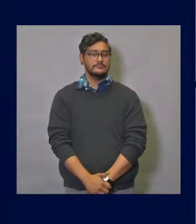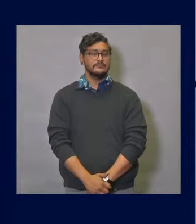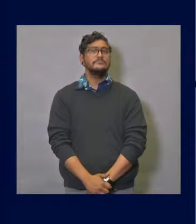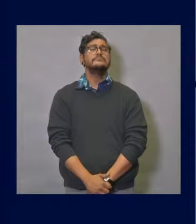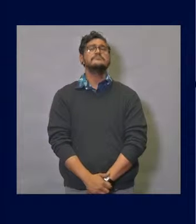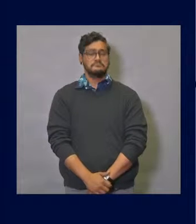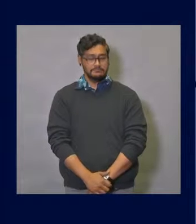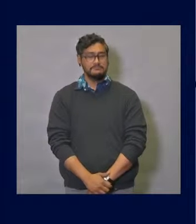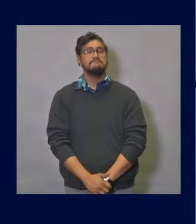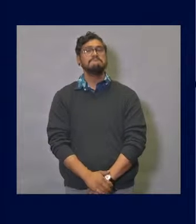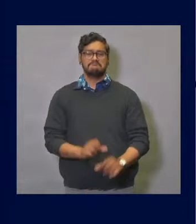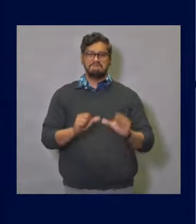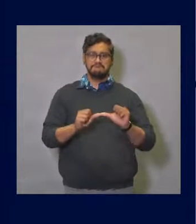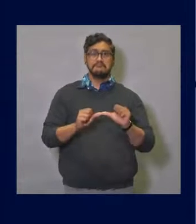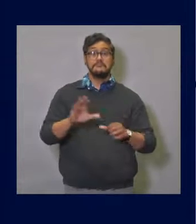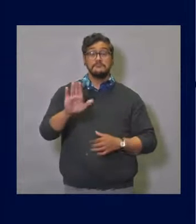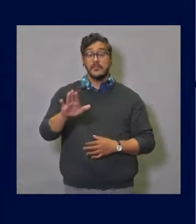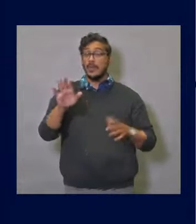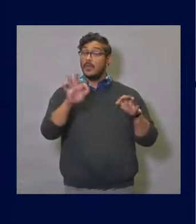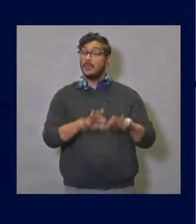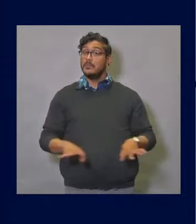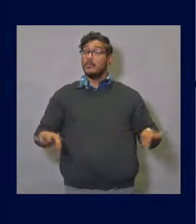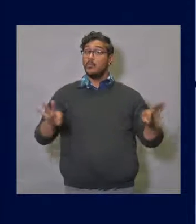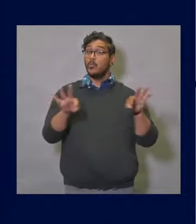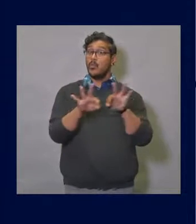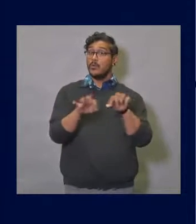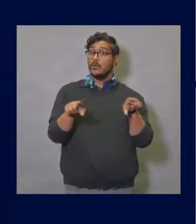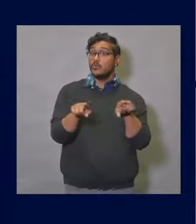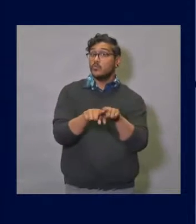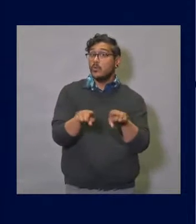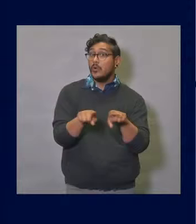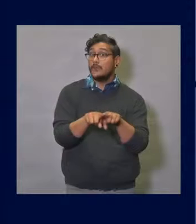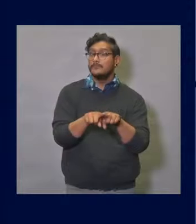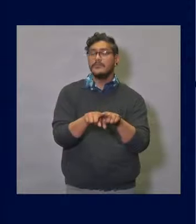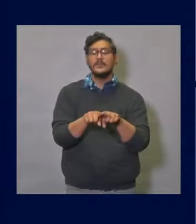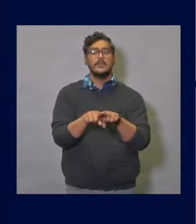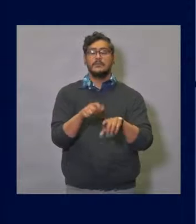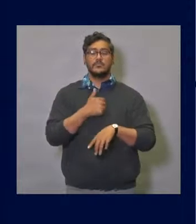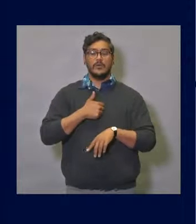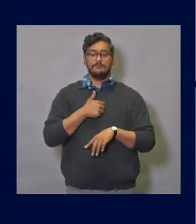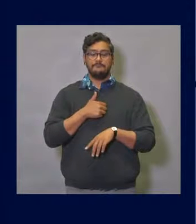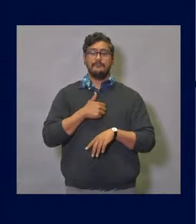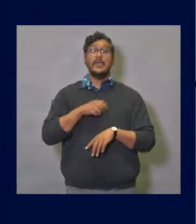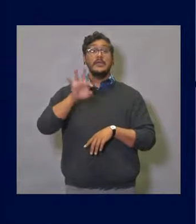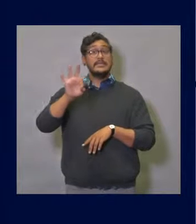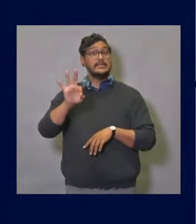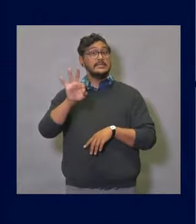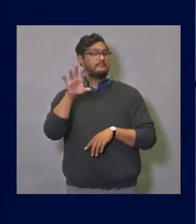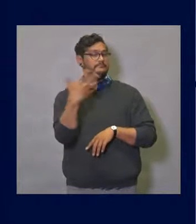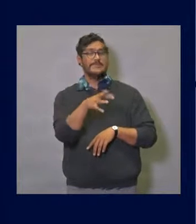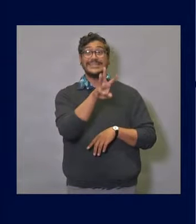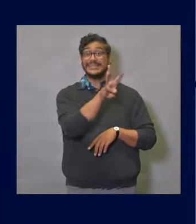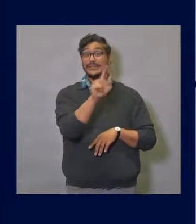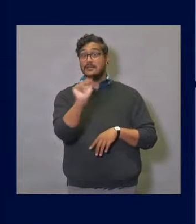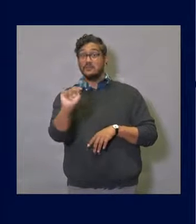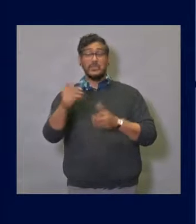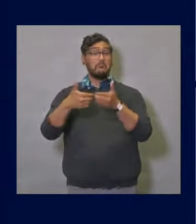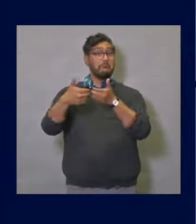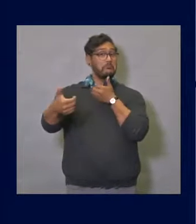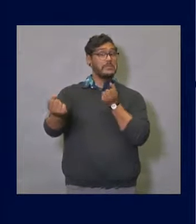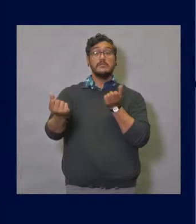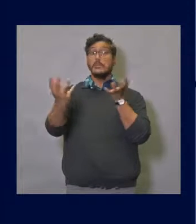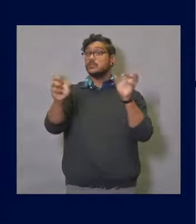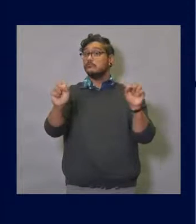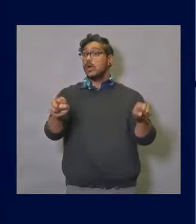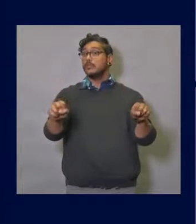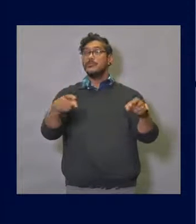Es importante también que sigan, usando la distancia de 6 pies tanto como sea posible durante